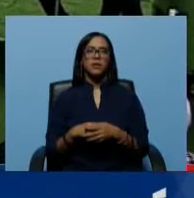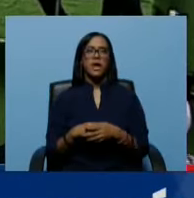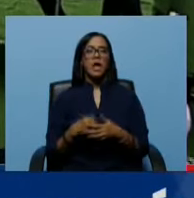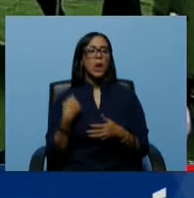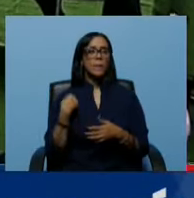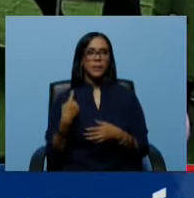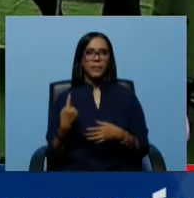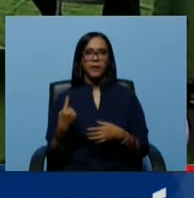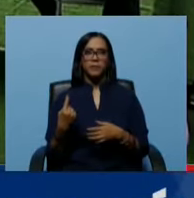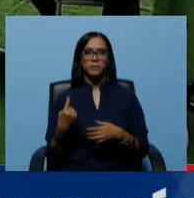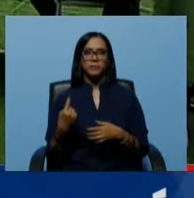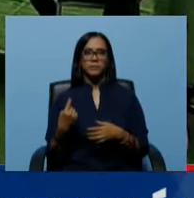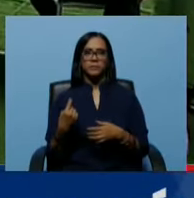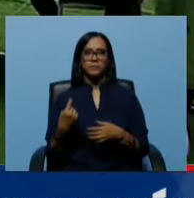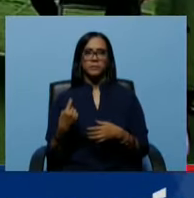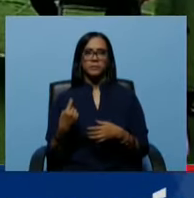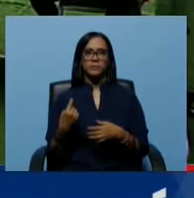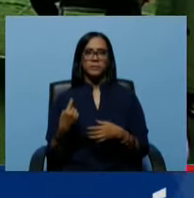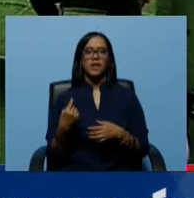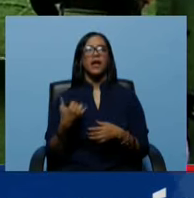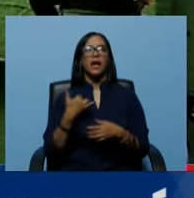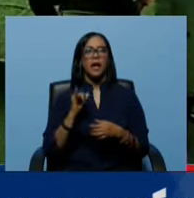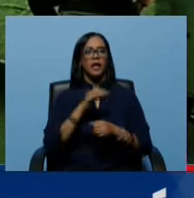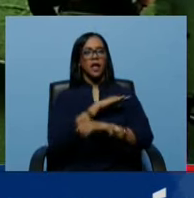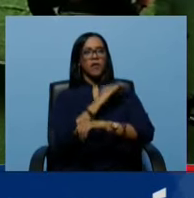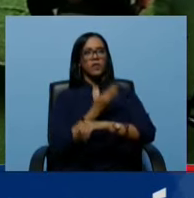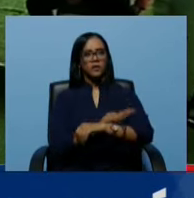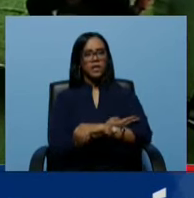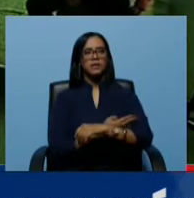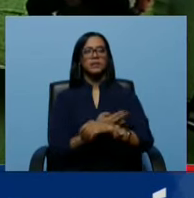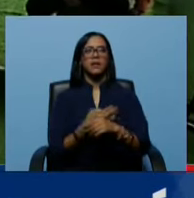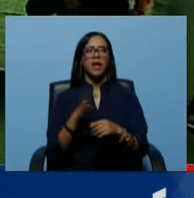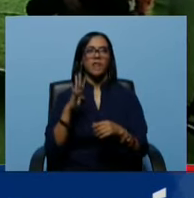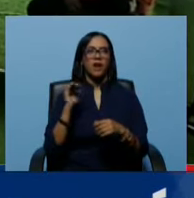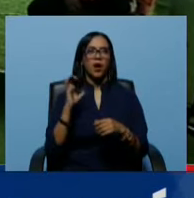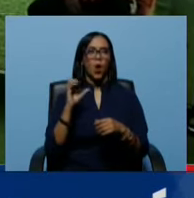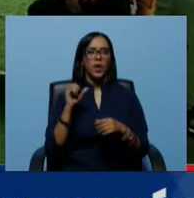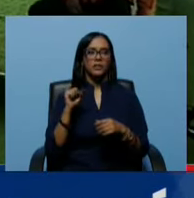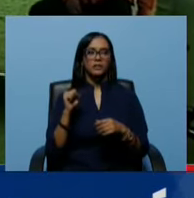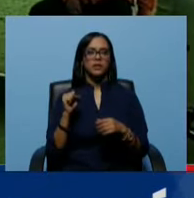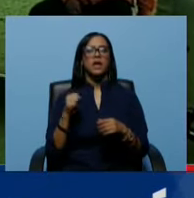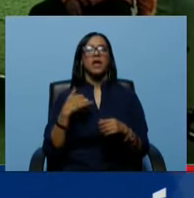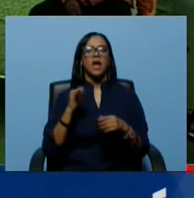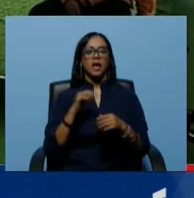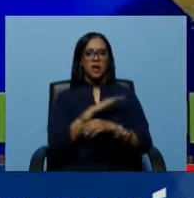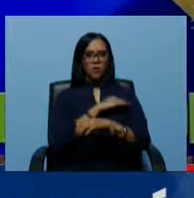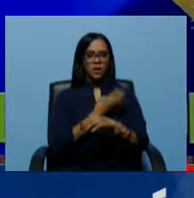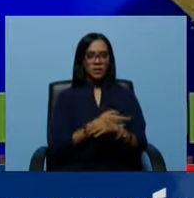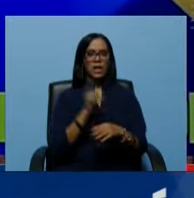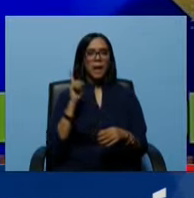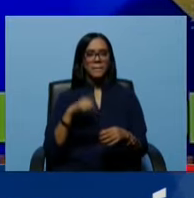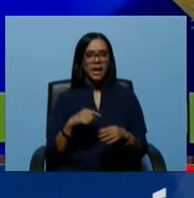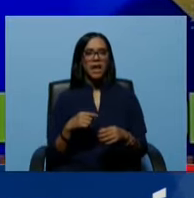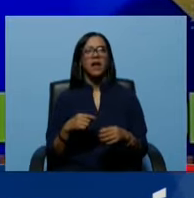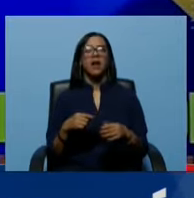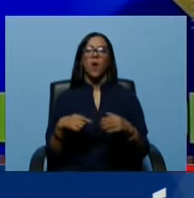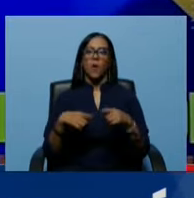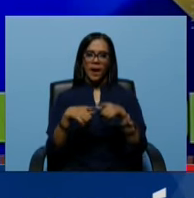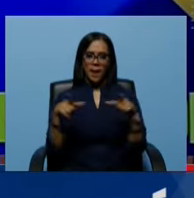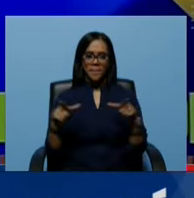lo primero. Hay que fortalecer a Bancoes. Y hay que fortalecer también una cartera